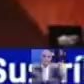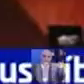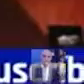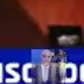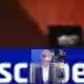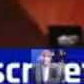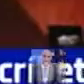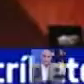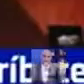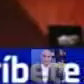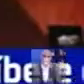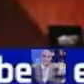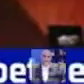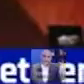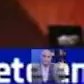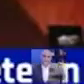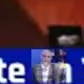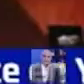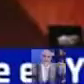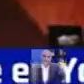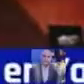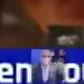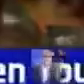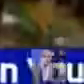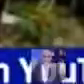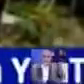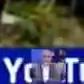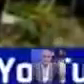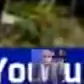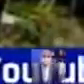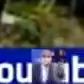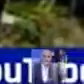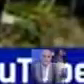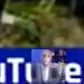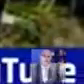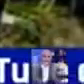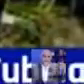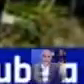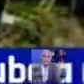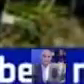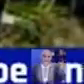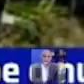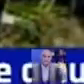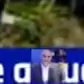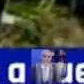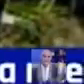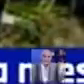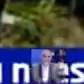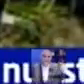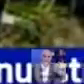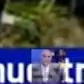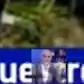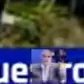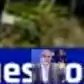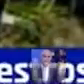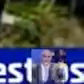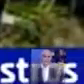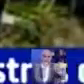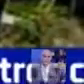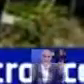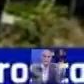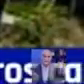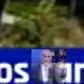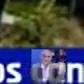esta trama corrupta, entonces están haciendo de voceros. Estos de senadores tienen poco, exactamente tienen lo mismo